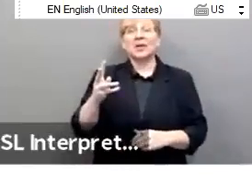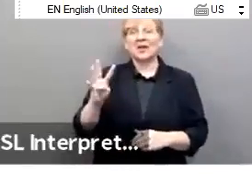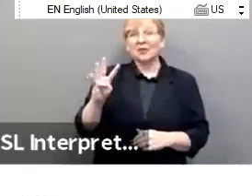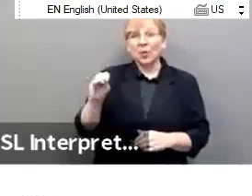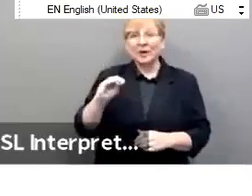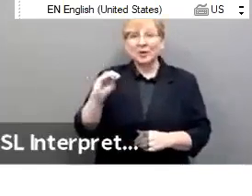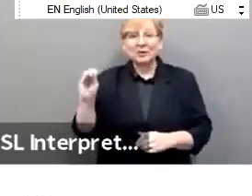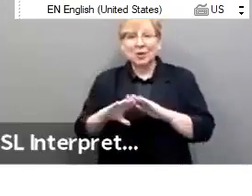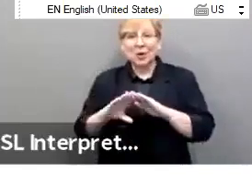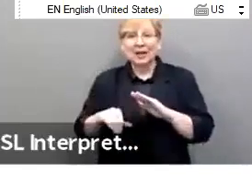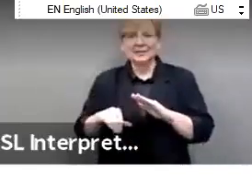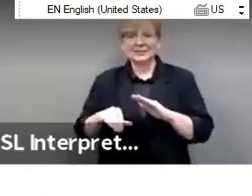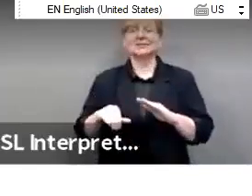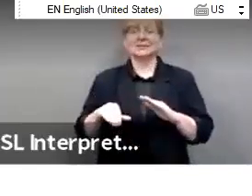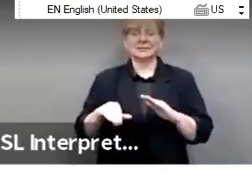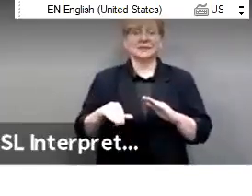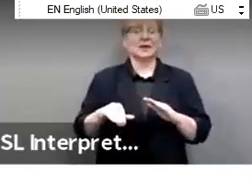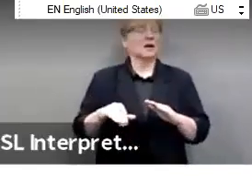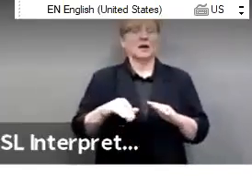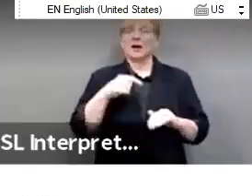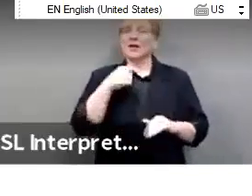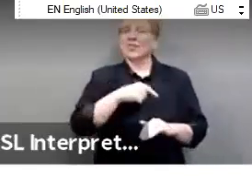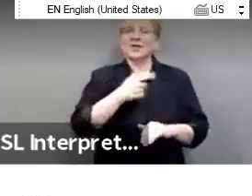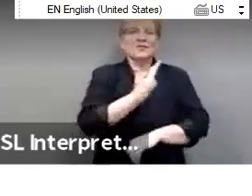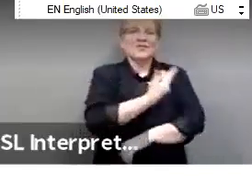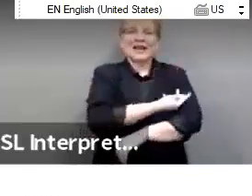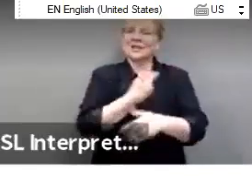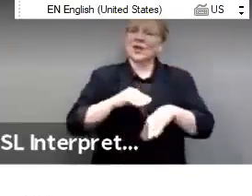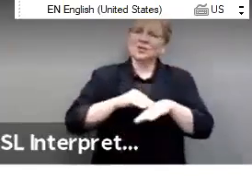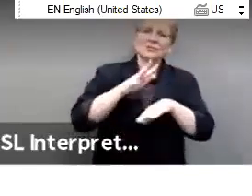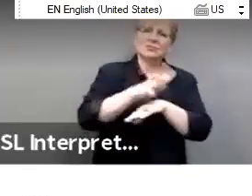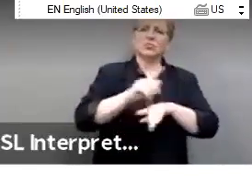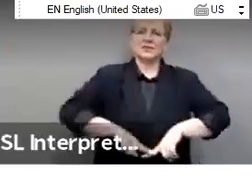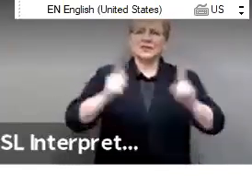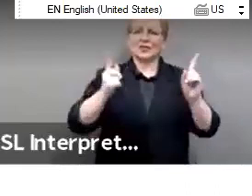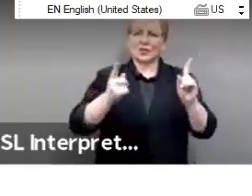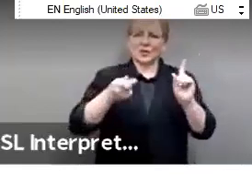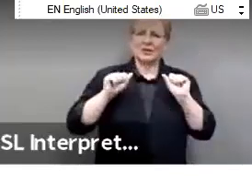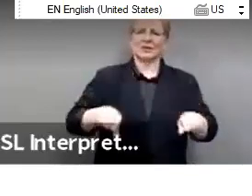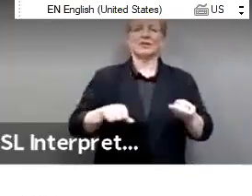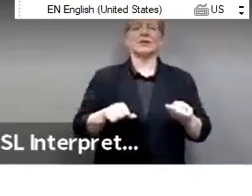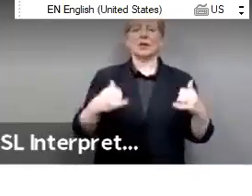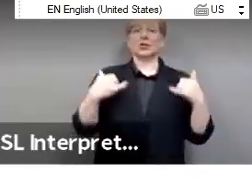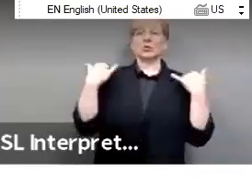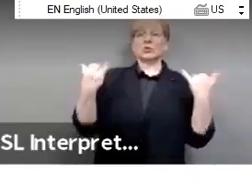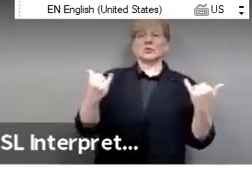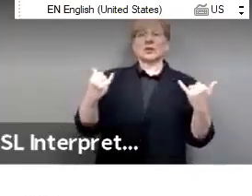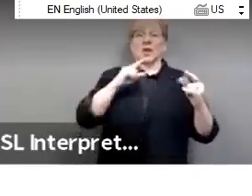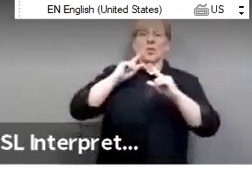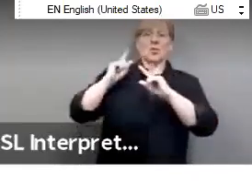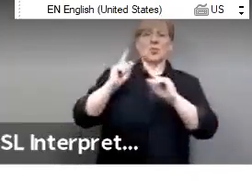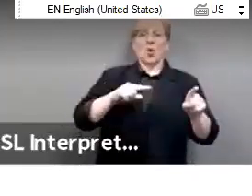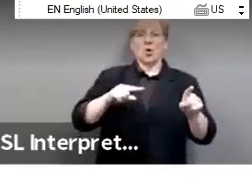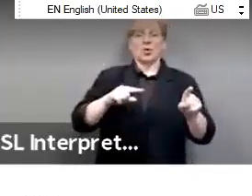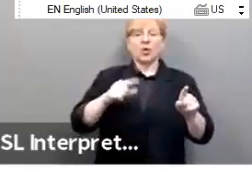de vacunación entre esos jóvenes. Tenemos todavía 11 condados que tienen un 50% o menos de personas vacunadas. Algunos condados,